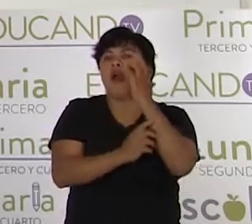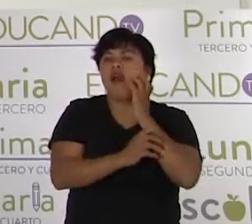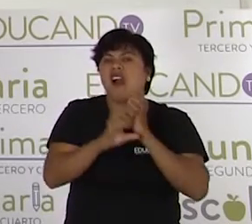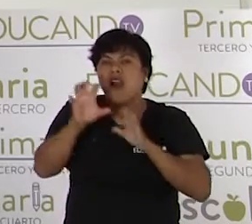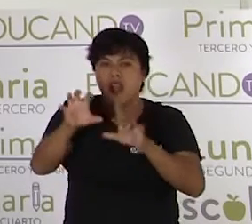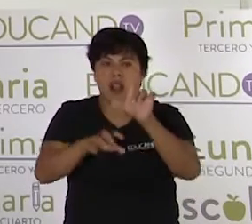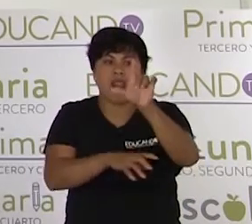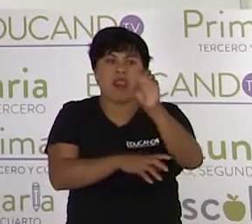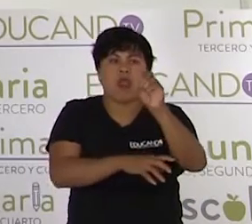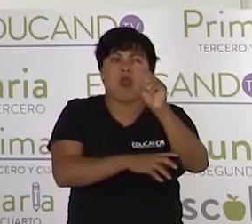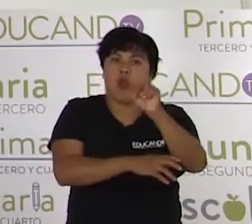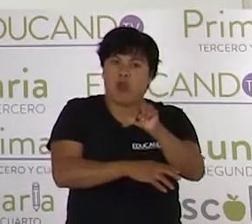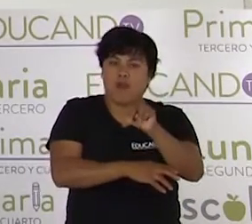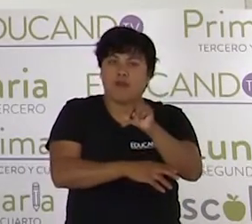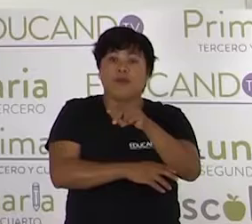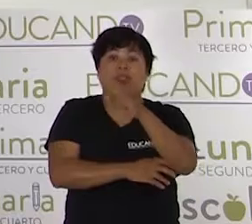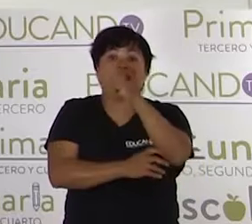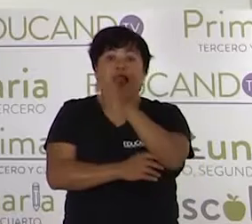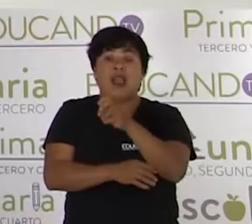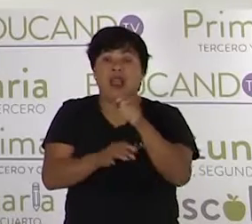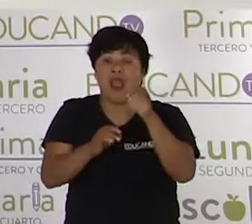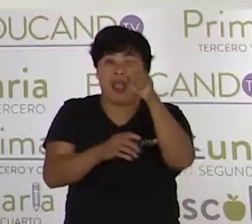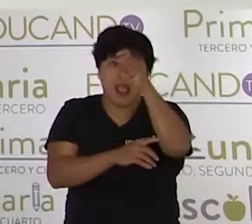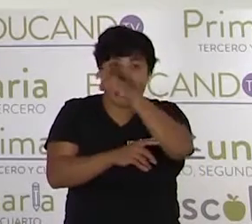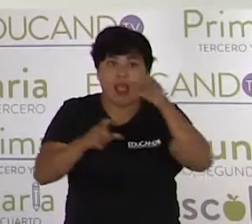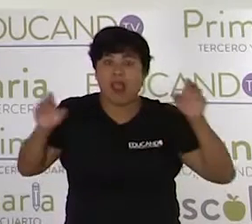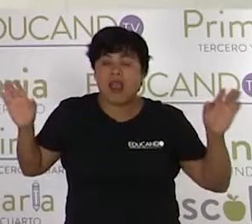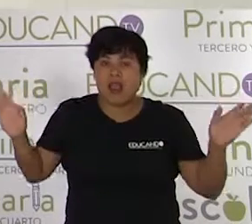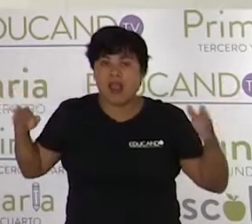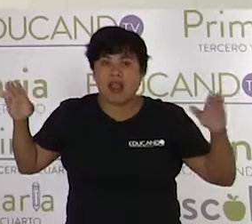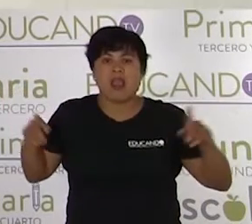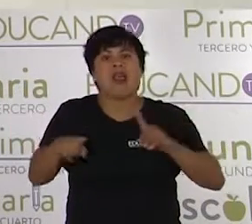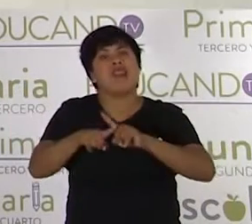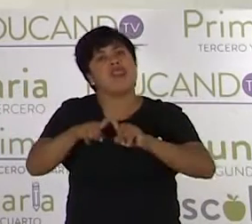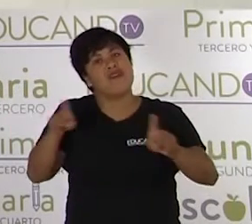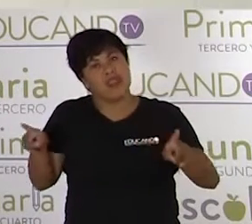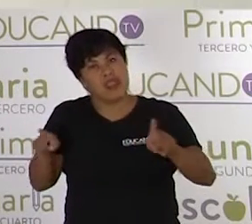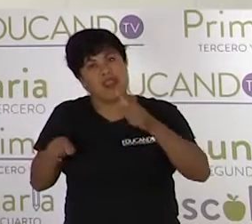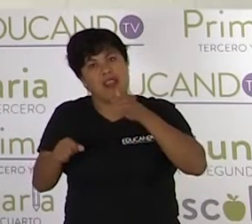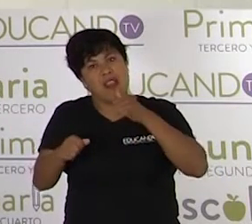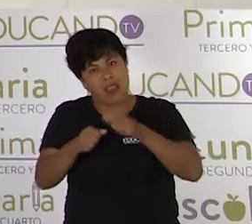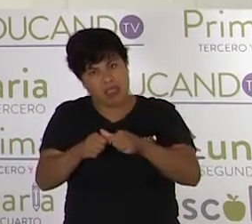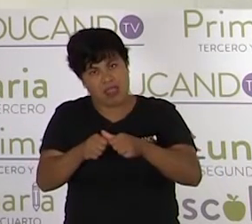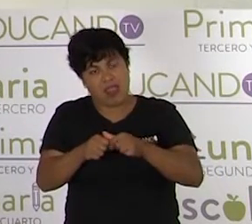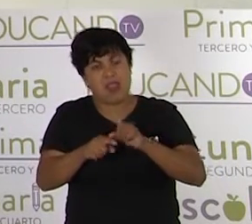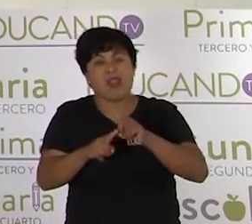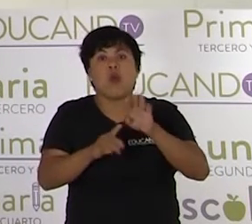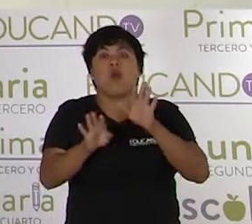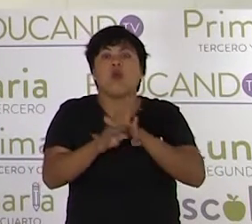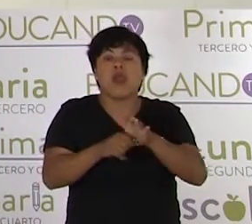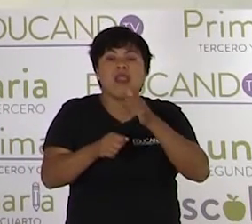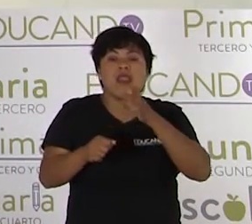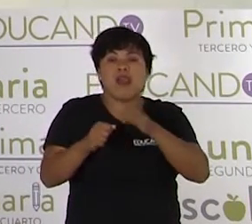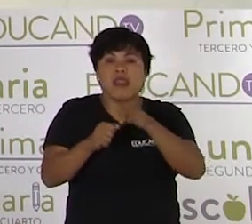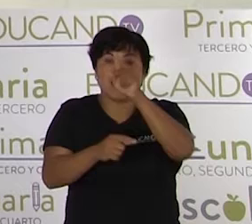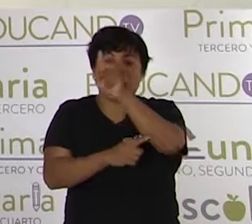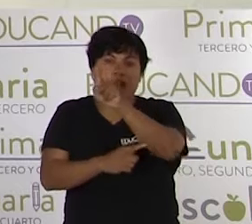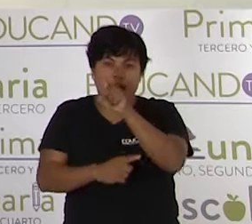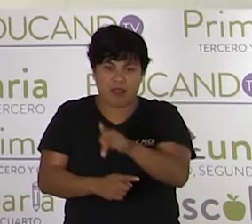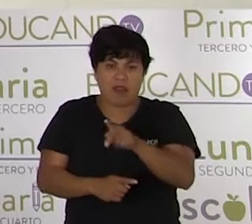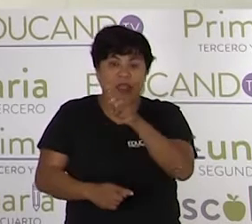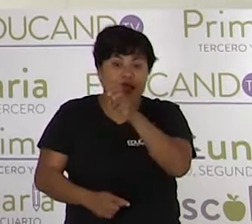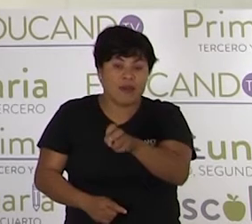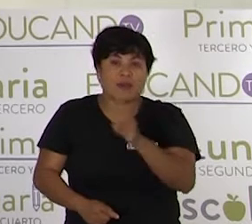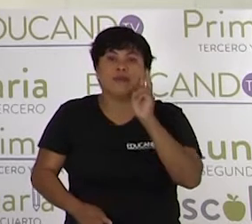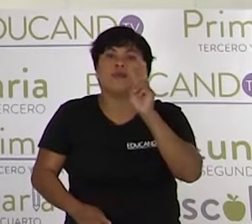Águila inicia con una letra diferente. Vamos ahora a describir a cada uno de